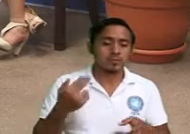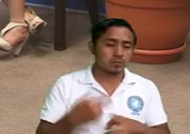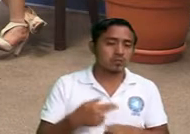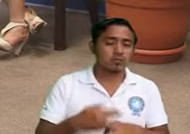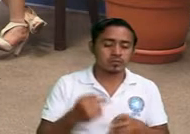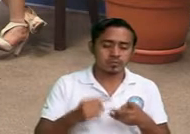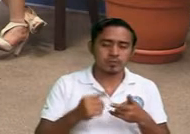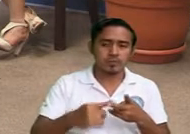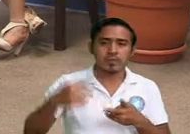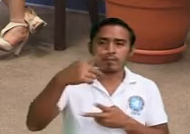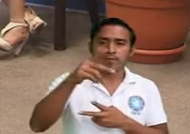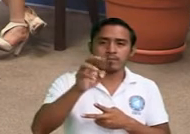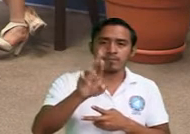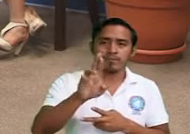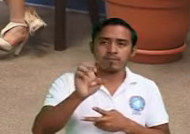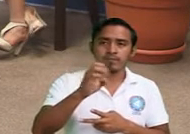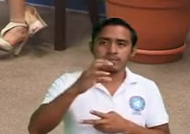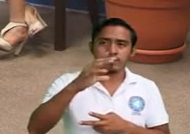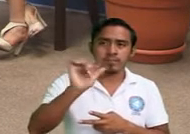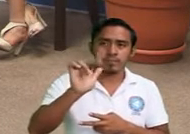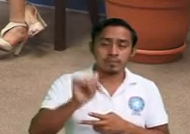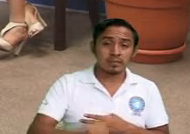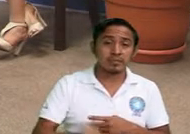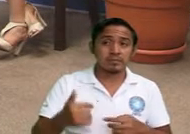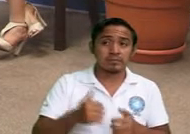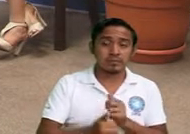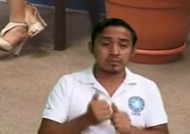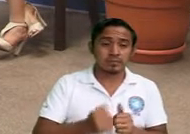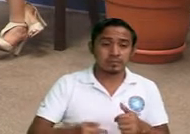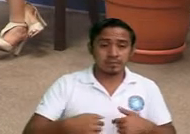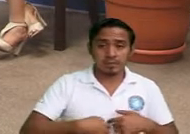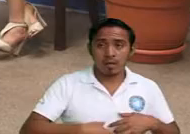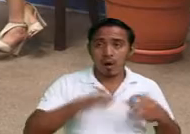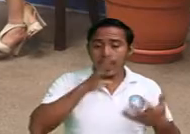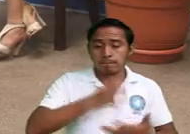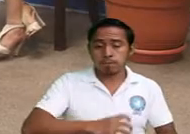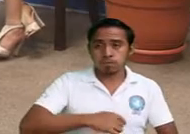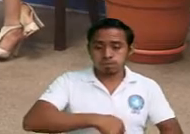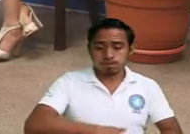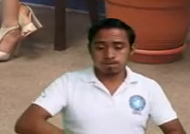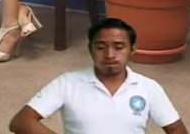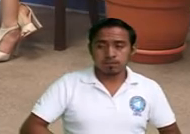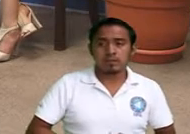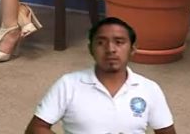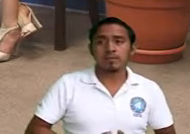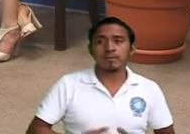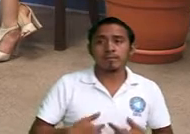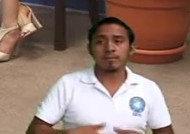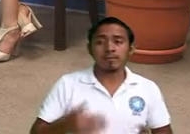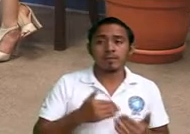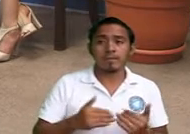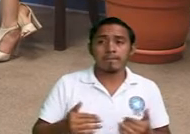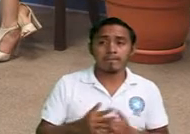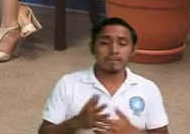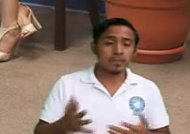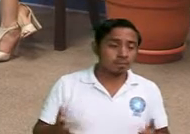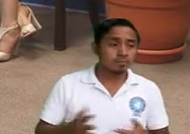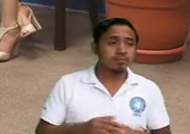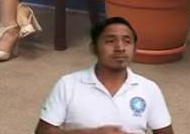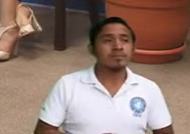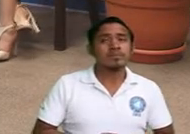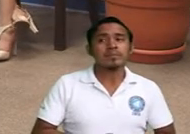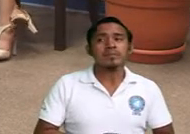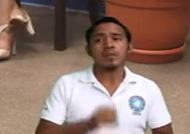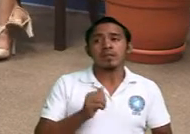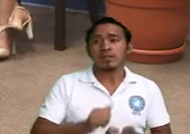preeclampsia. Obviamente, si la preeclampsia se origina en la placenta y nosotros tenemos un embarazo múltiple que tiene mayor tejido placentario,